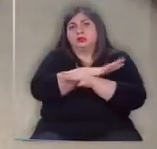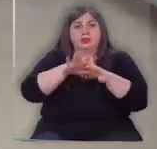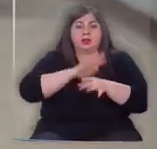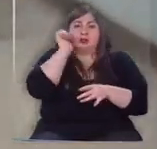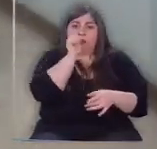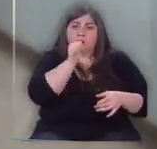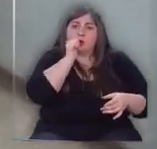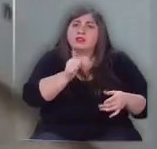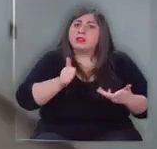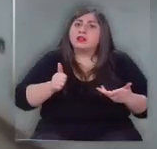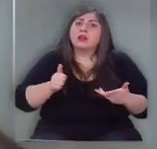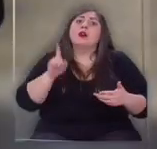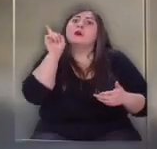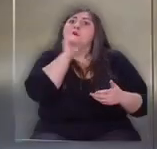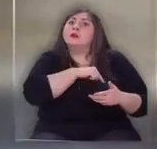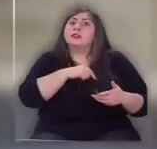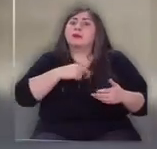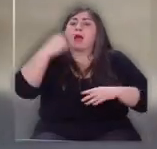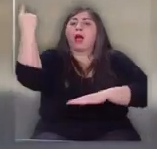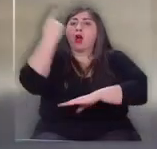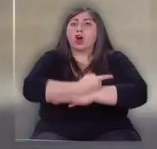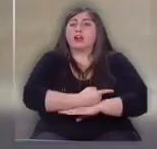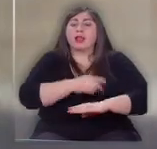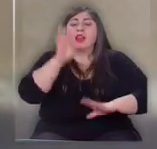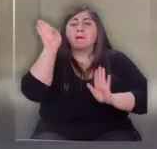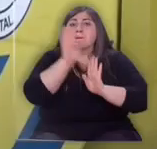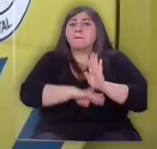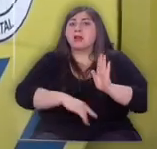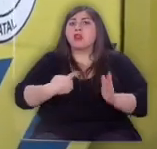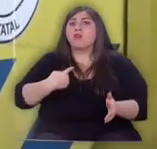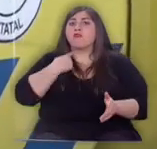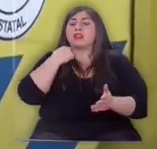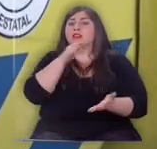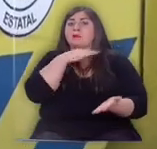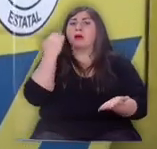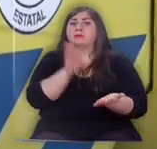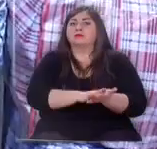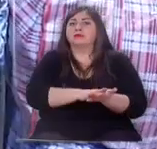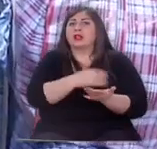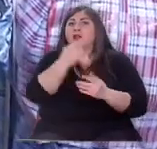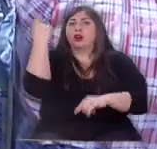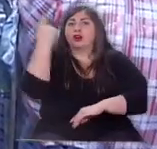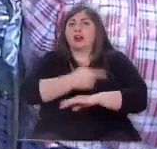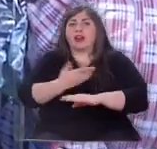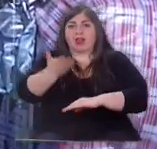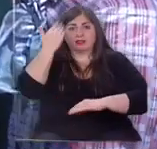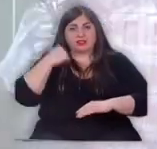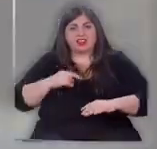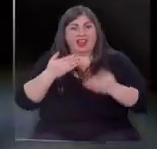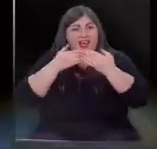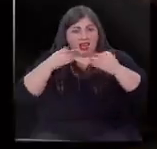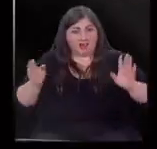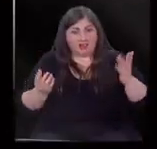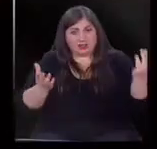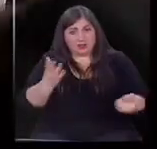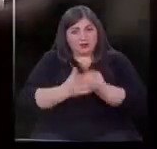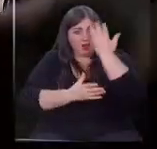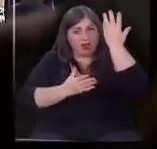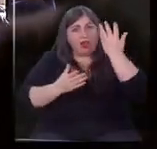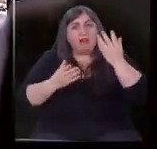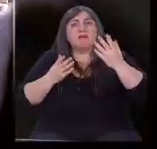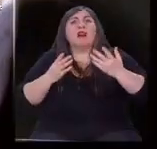día, incluso en la última jornada con menos víctimas fatales que en las jornadas anteriores. El reabrir algunas comunas y establecer solo